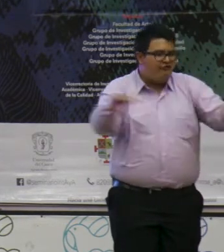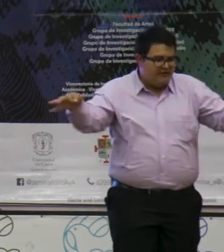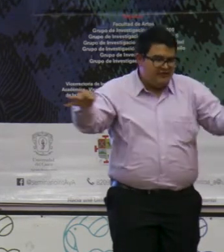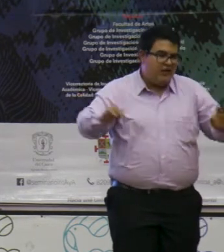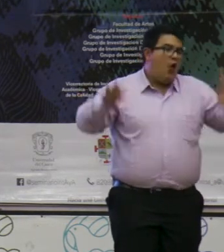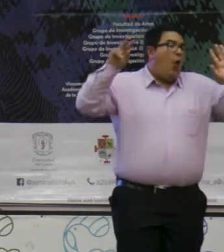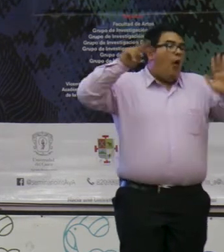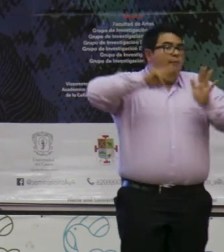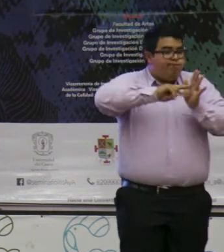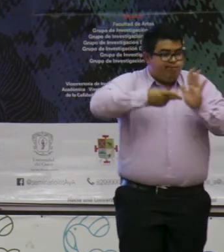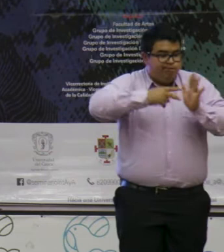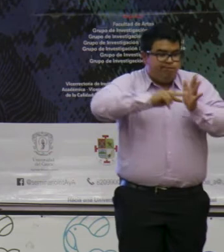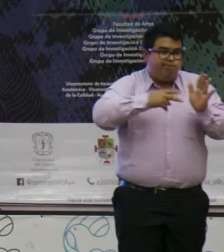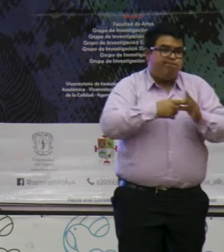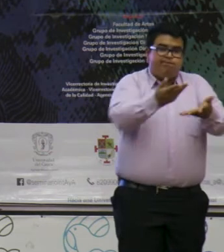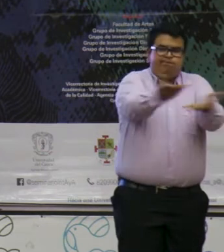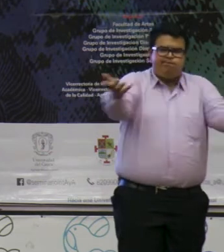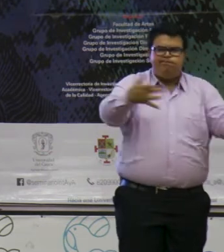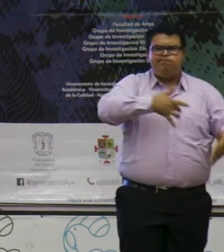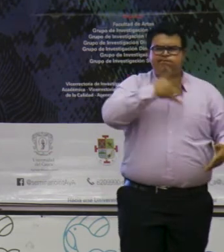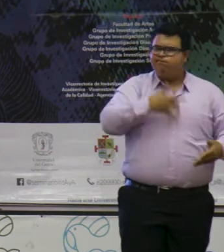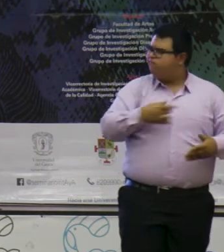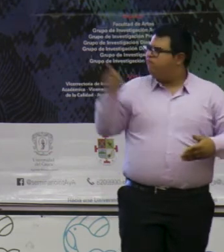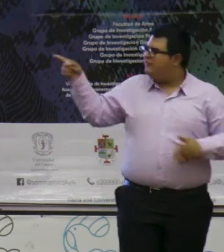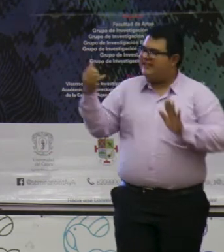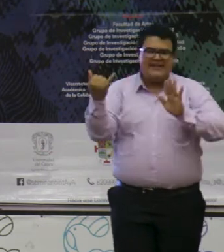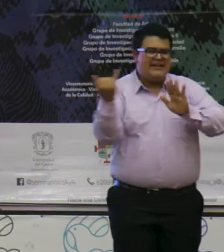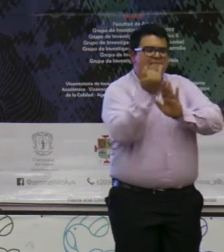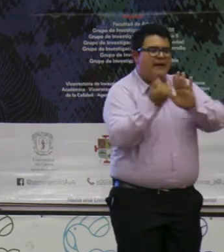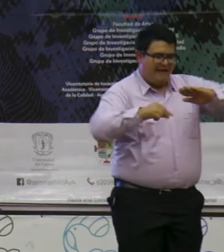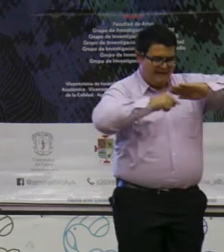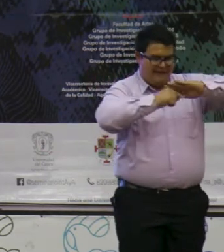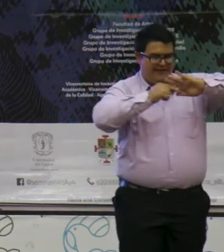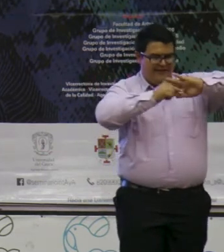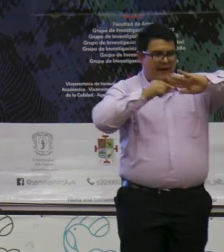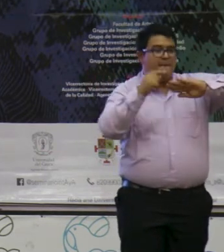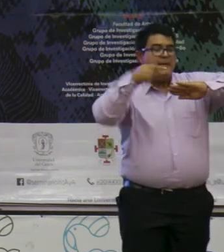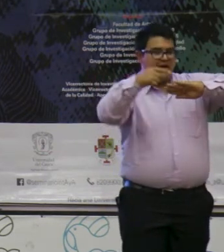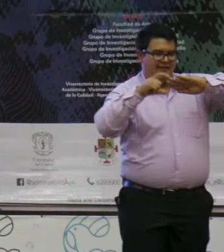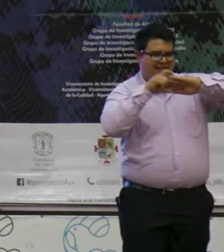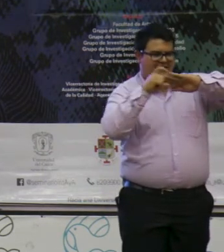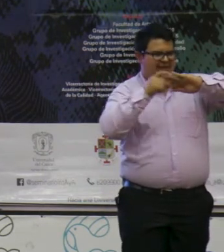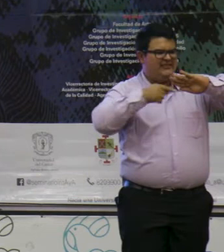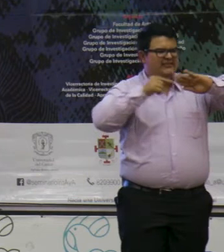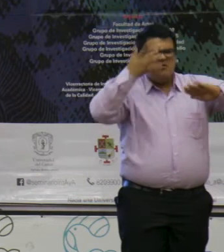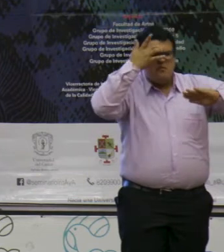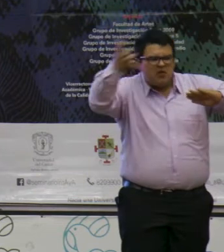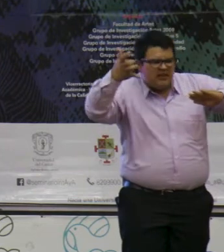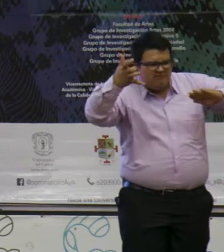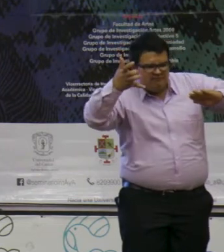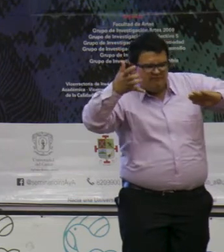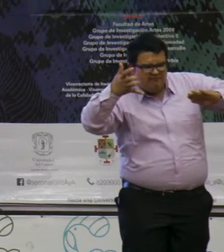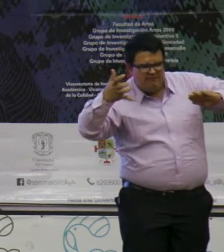definición con la cual o por la cual se provocó esta imagen? Como hemos dicho, la ilustración más plana pero bastante